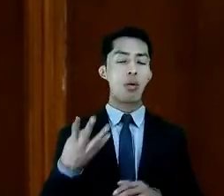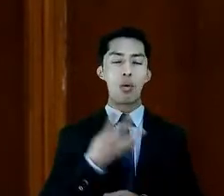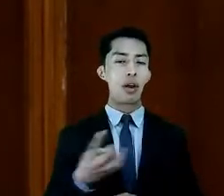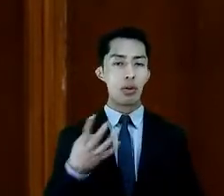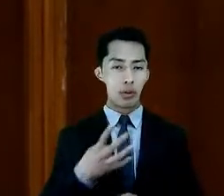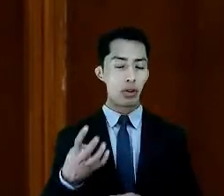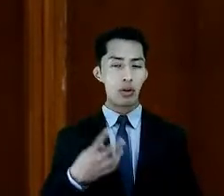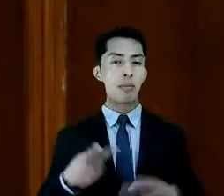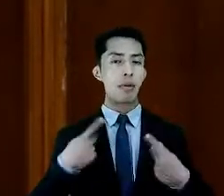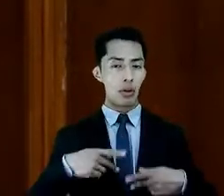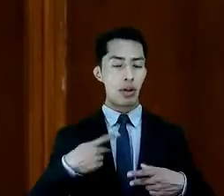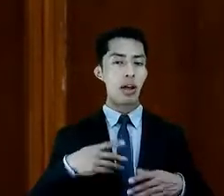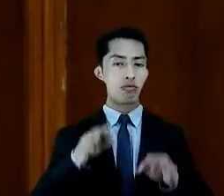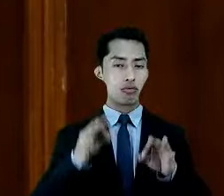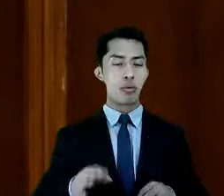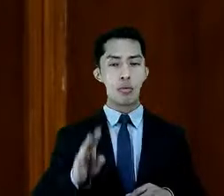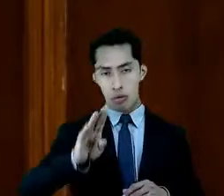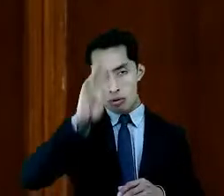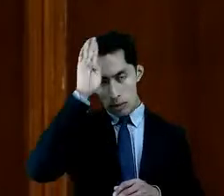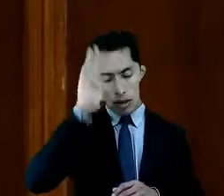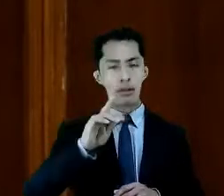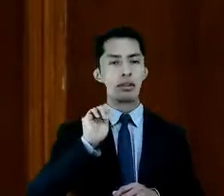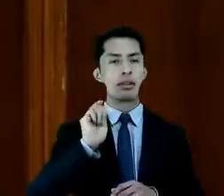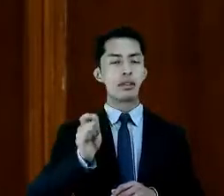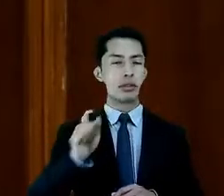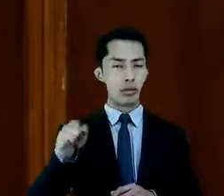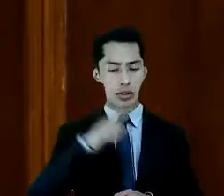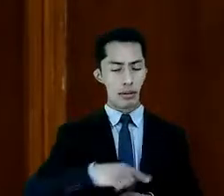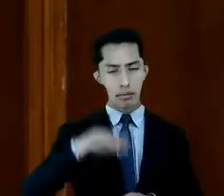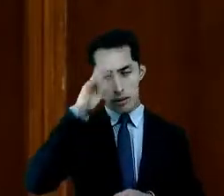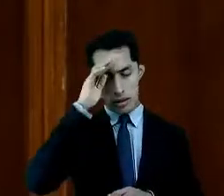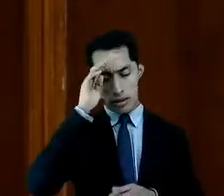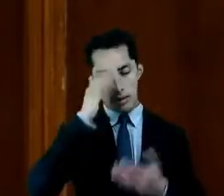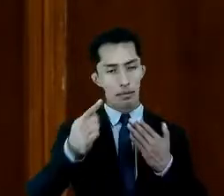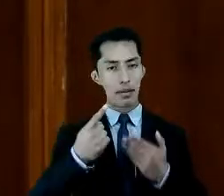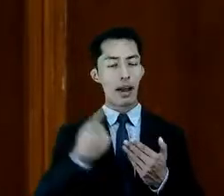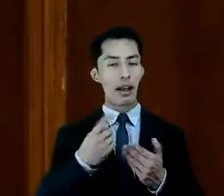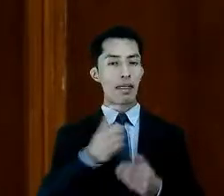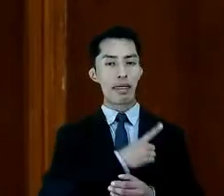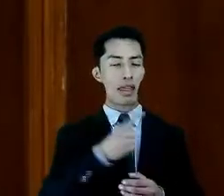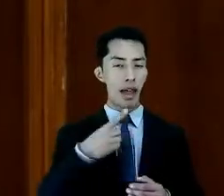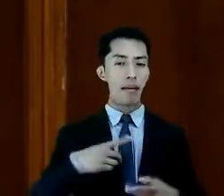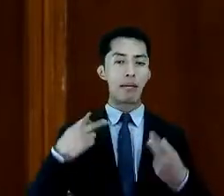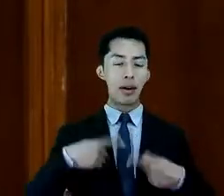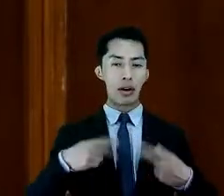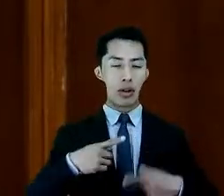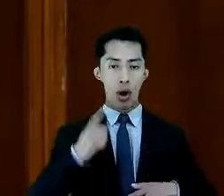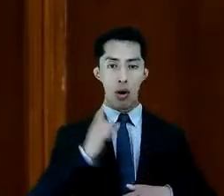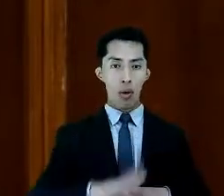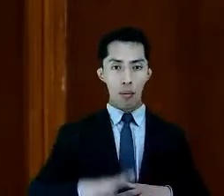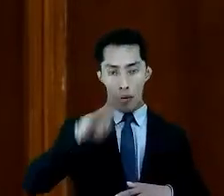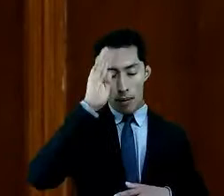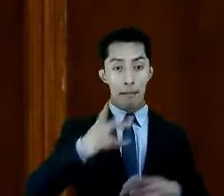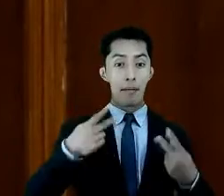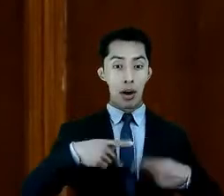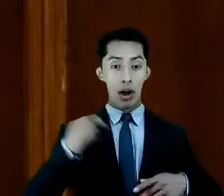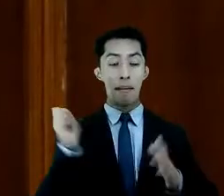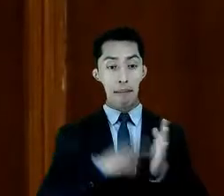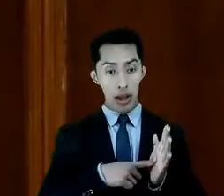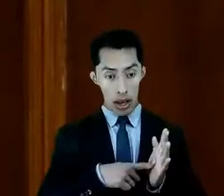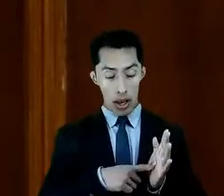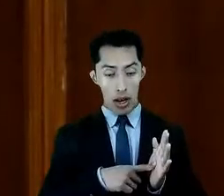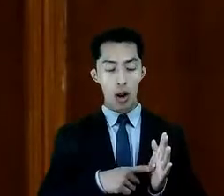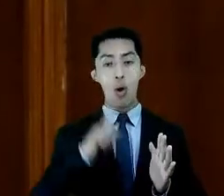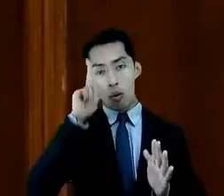13,400 bomberos si tomamos en cuenta que debe existir un bombero por cada 1,000